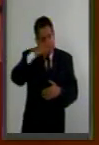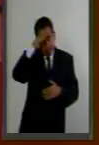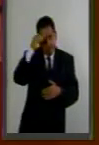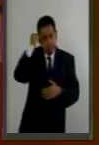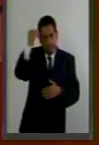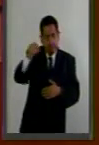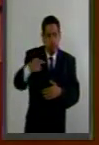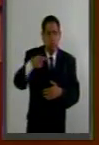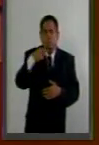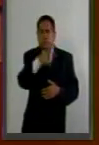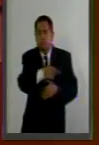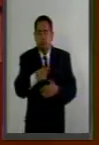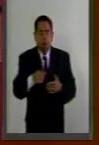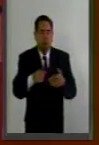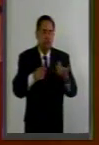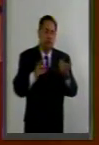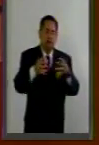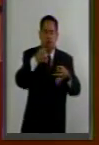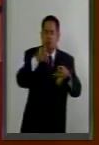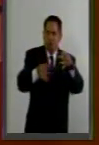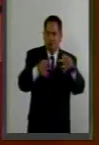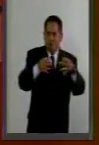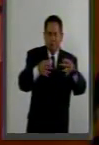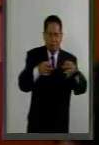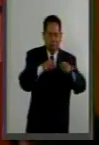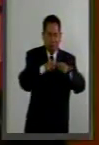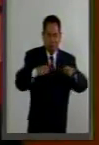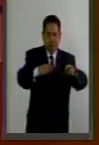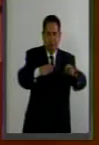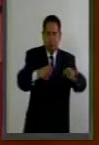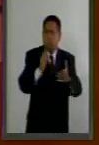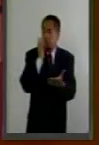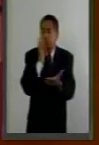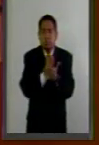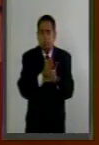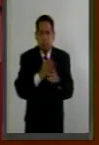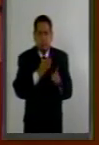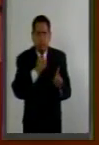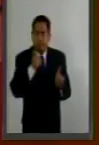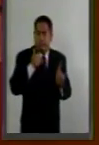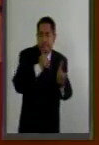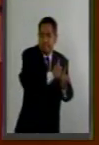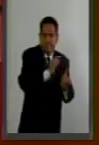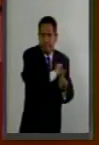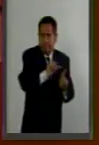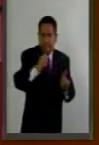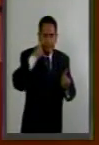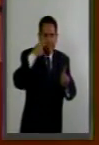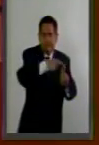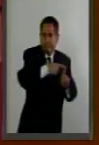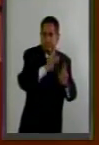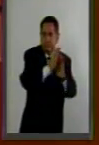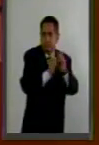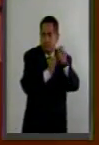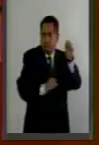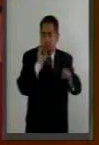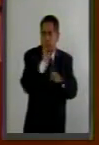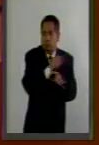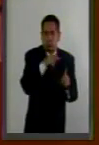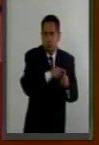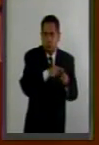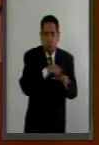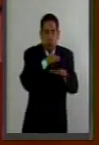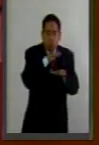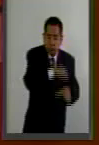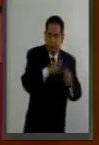un tribunal constitucional que se encargue de cumplir con la función especializada que requiere la defensa